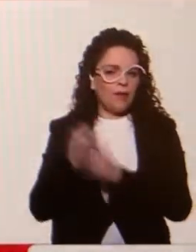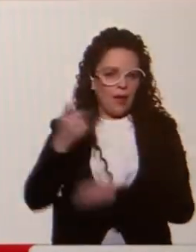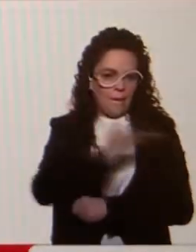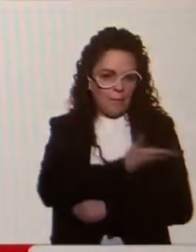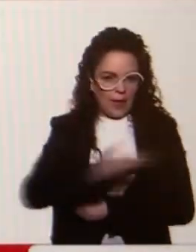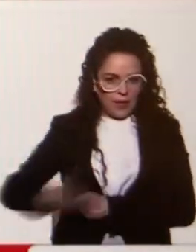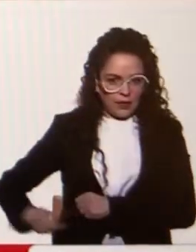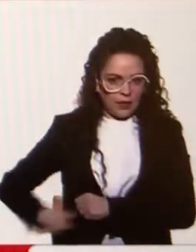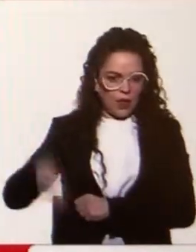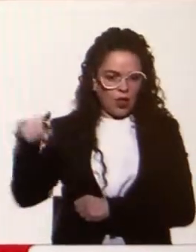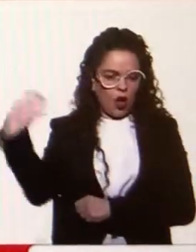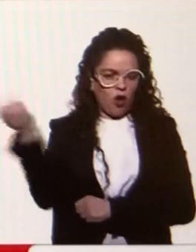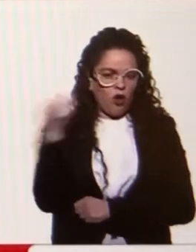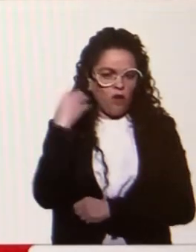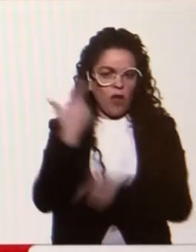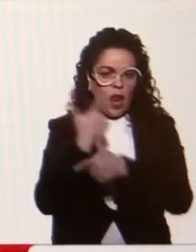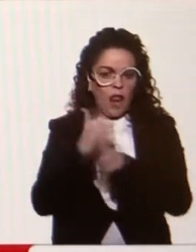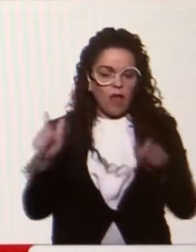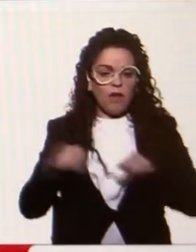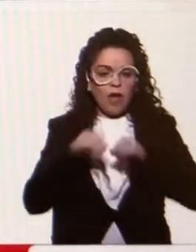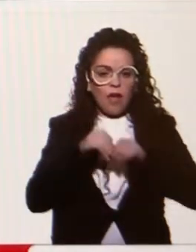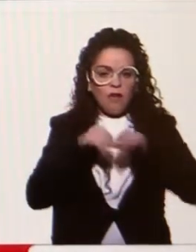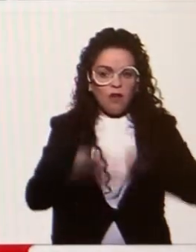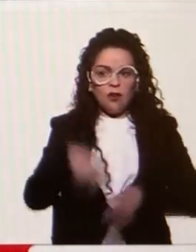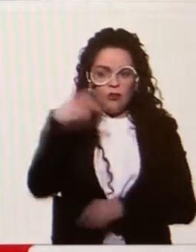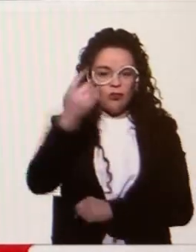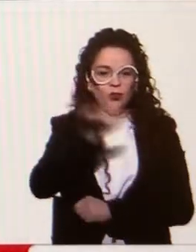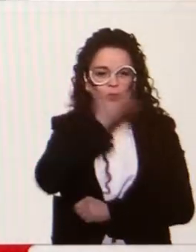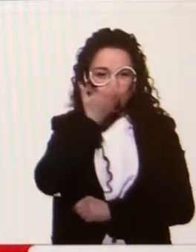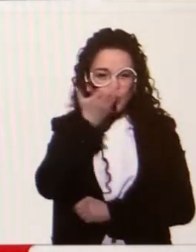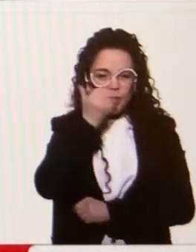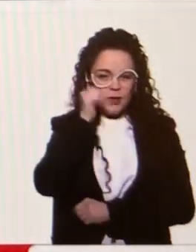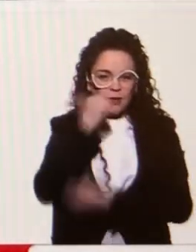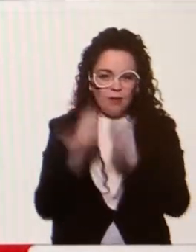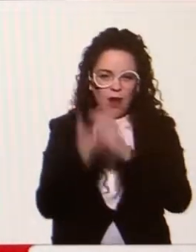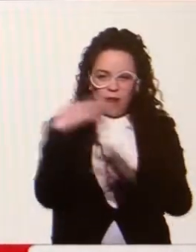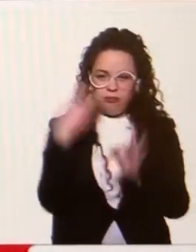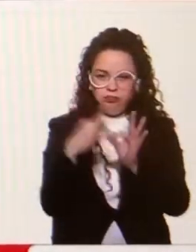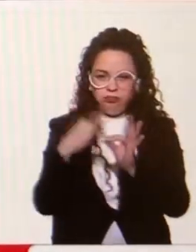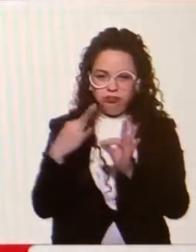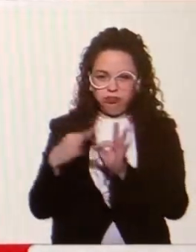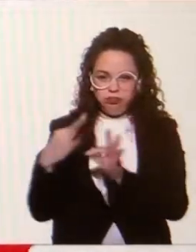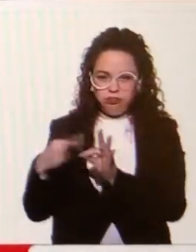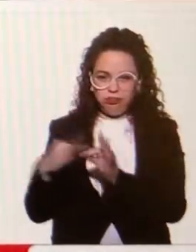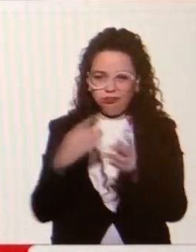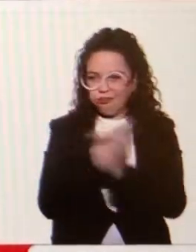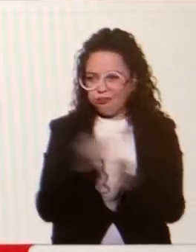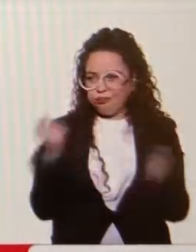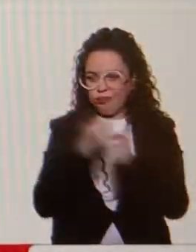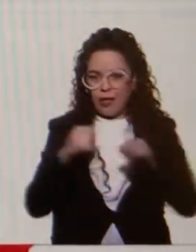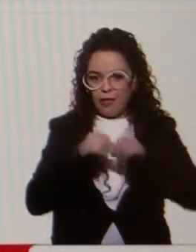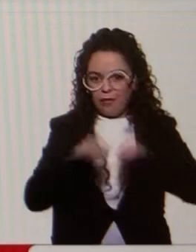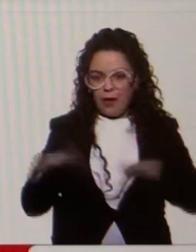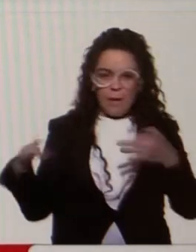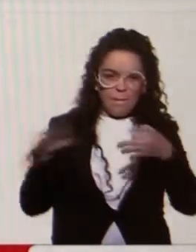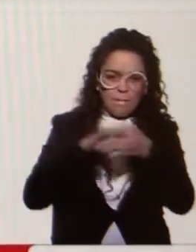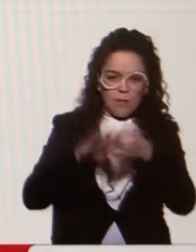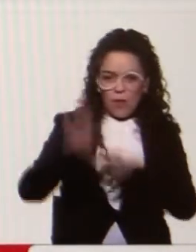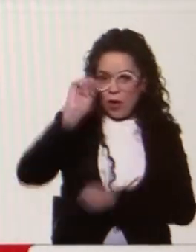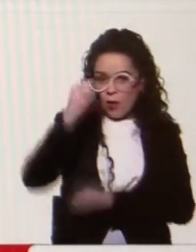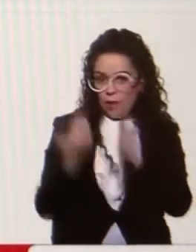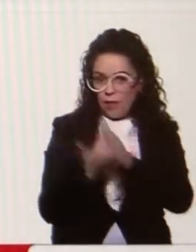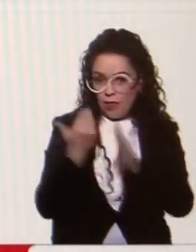y el gobierno de de la cuarta transformación el poder mediático completamente